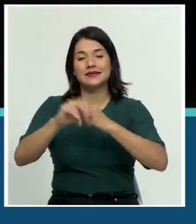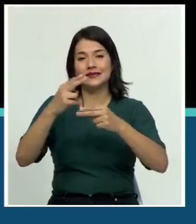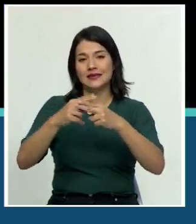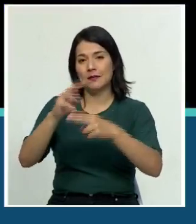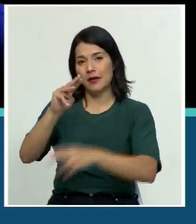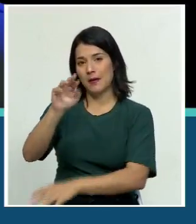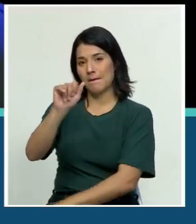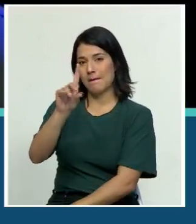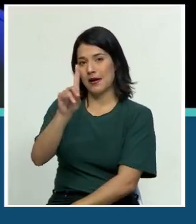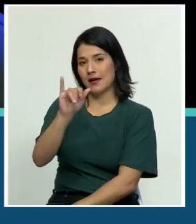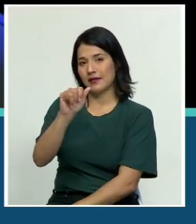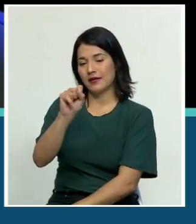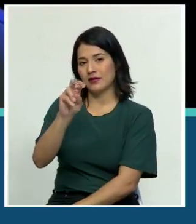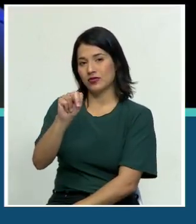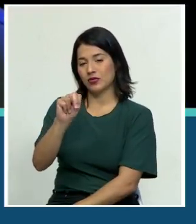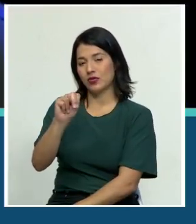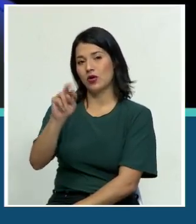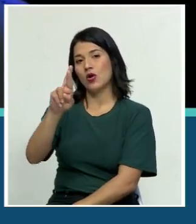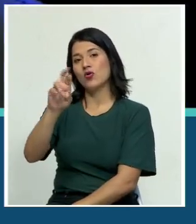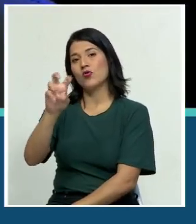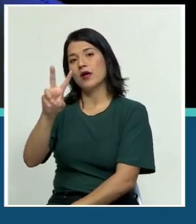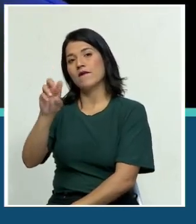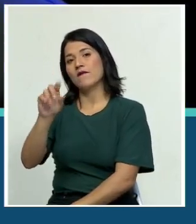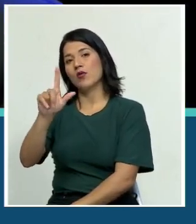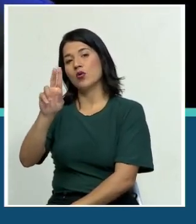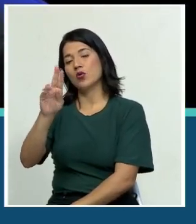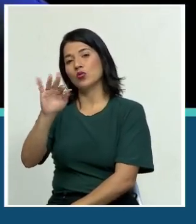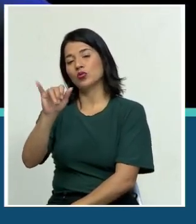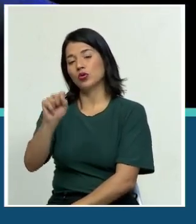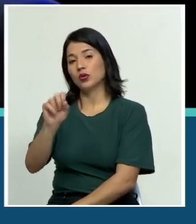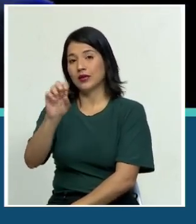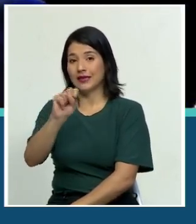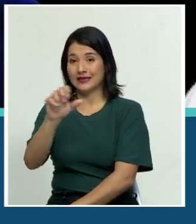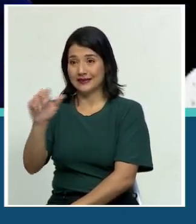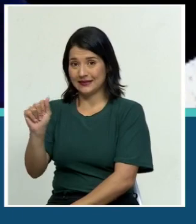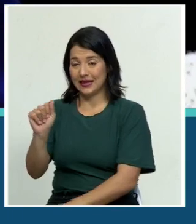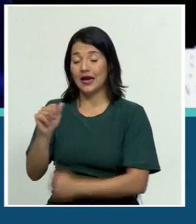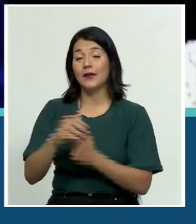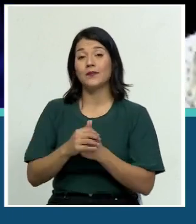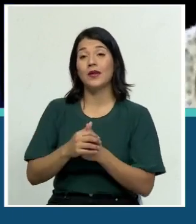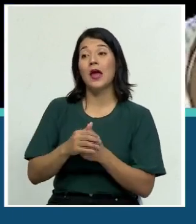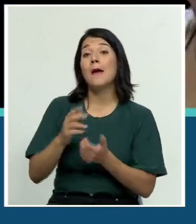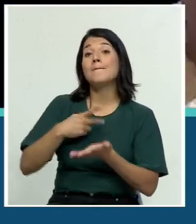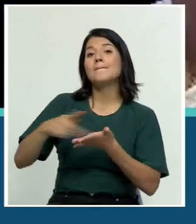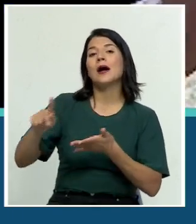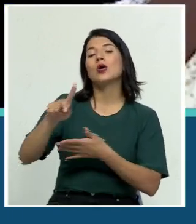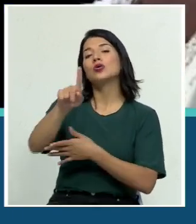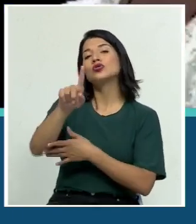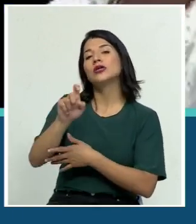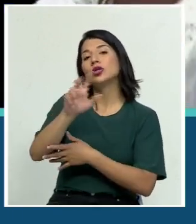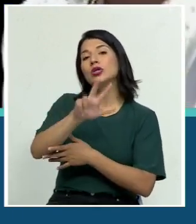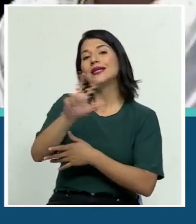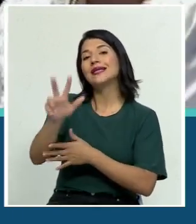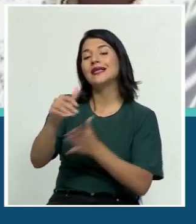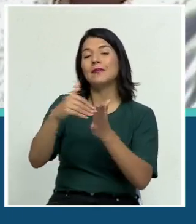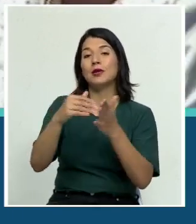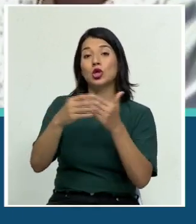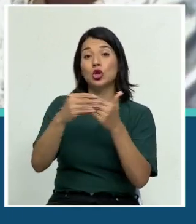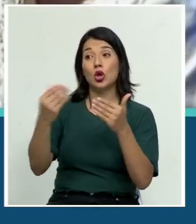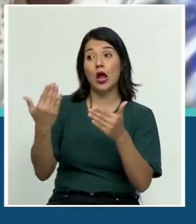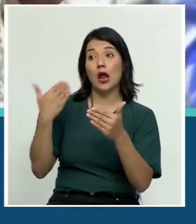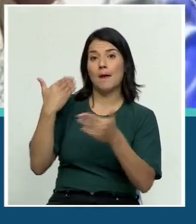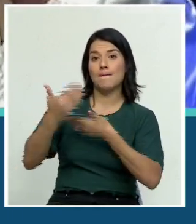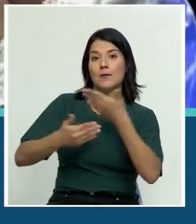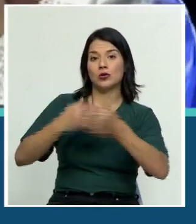Revolution S.A. por impago de facturas que canceló gastos electorales por una suma de $133,000 en la pasada